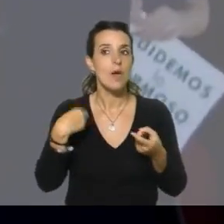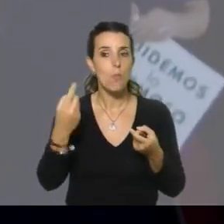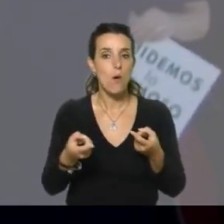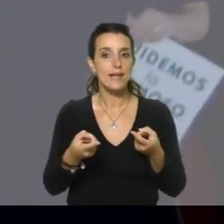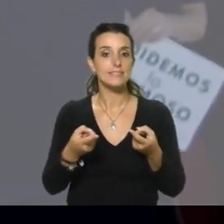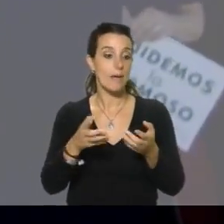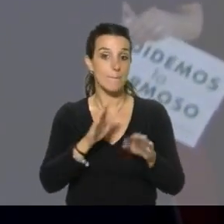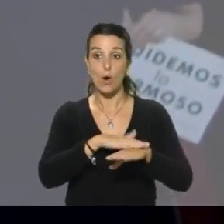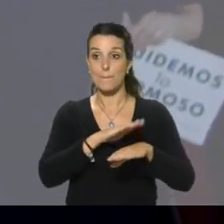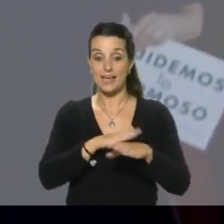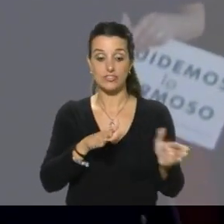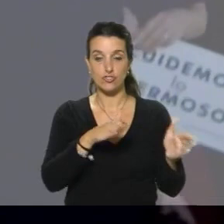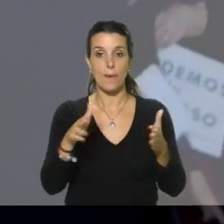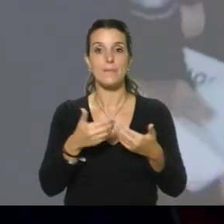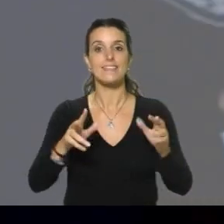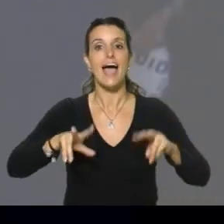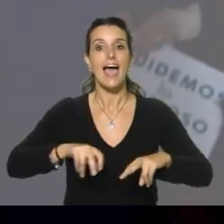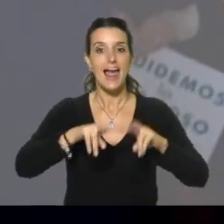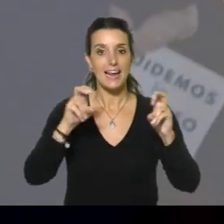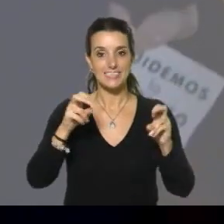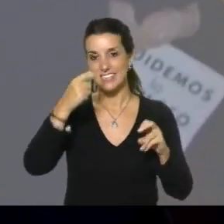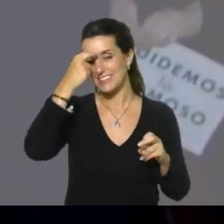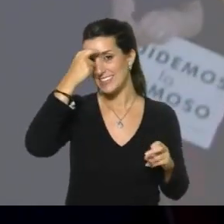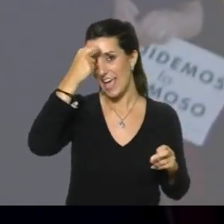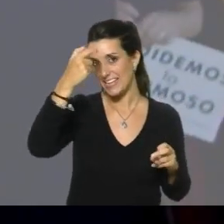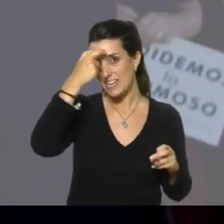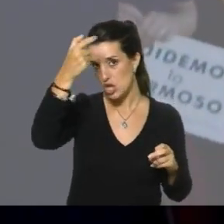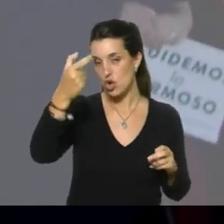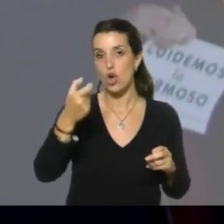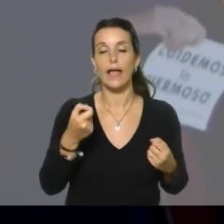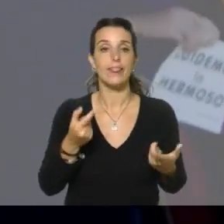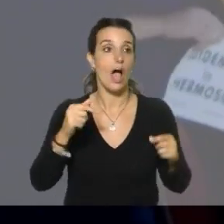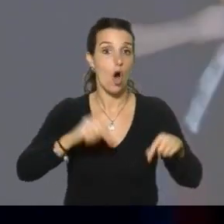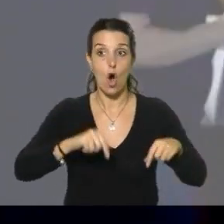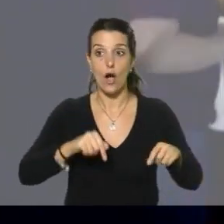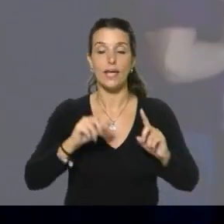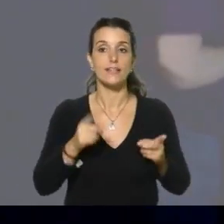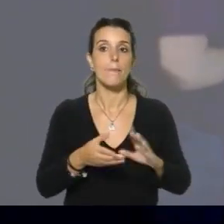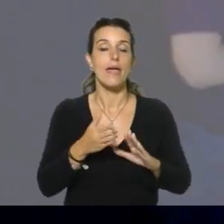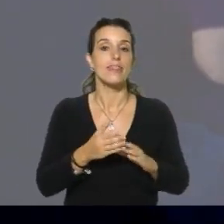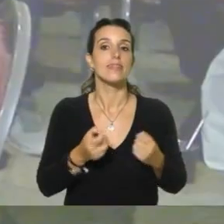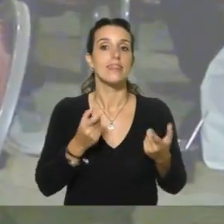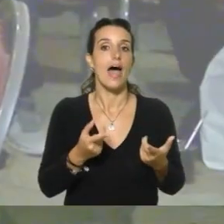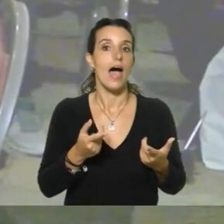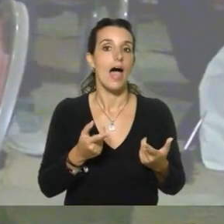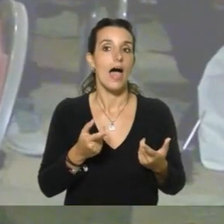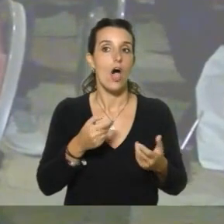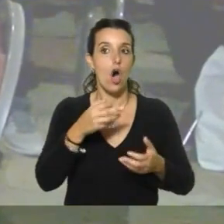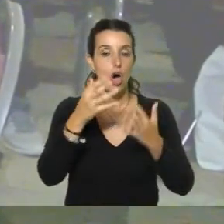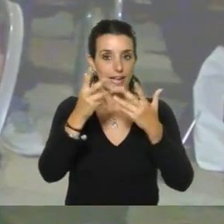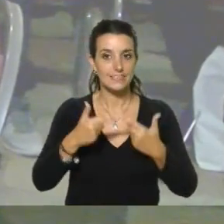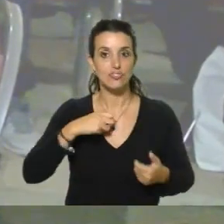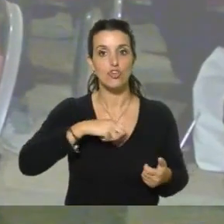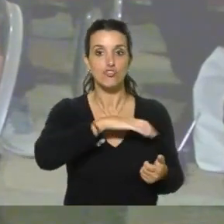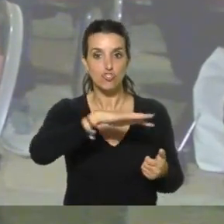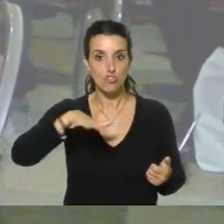pasada esta instancia, empieza el análisis de los técnicos con los insumos que se proporcionan hoy acá y lo que se proporcionaba en la puesta de manifiesto. Organizaciones